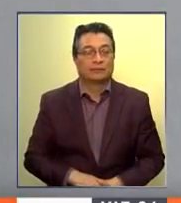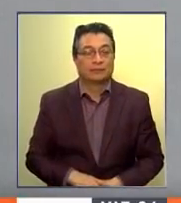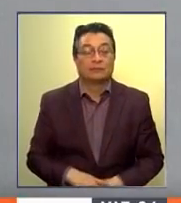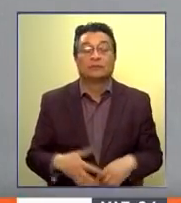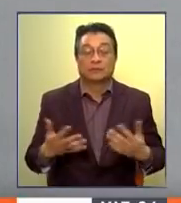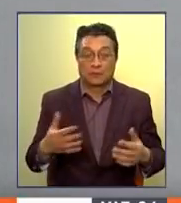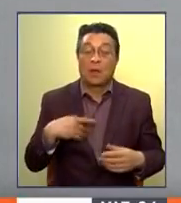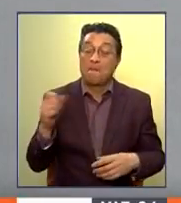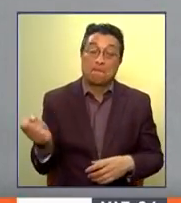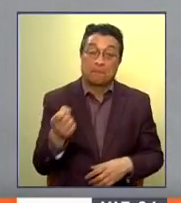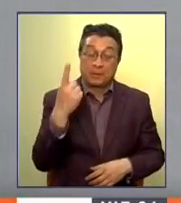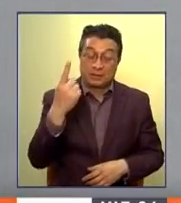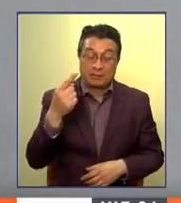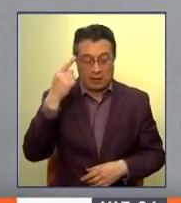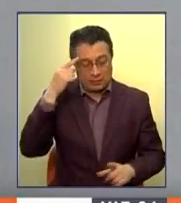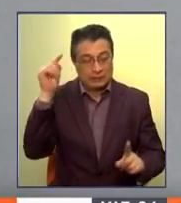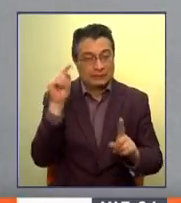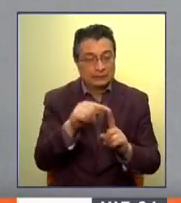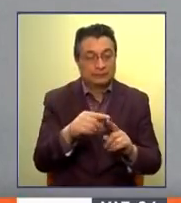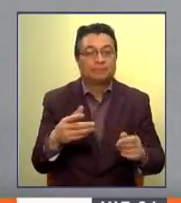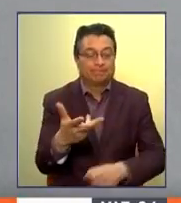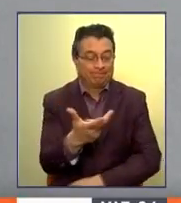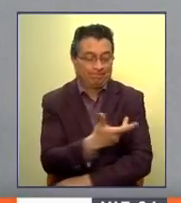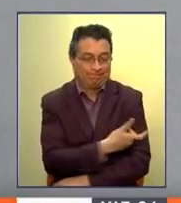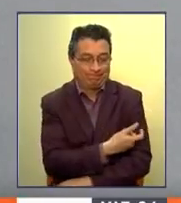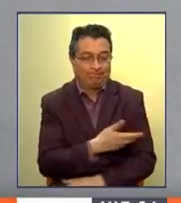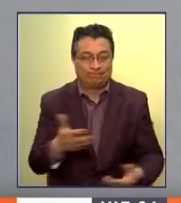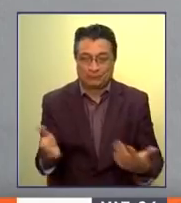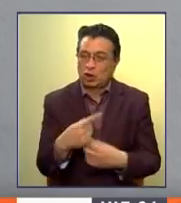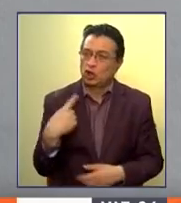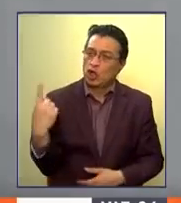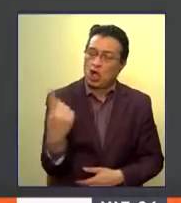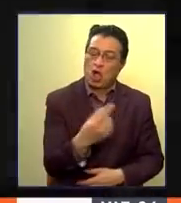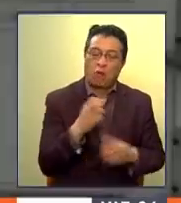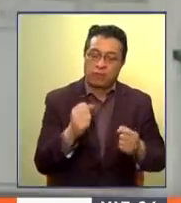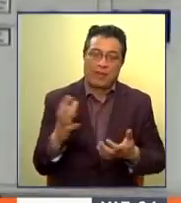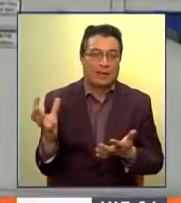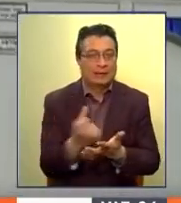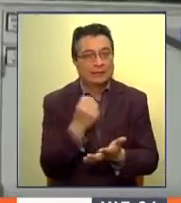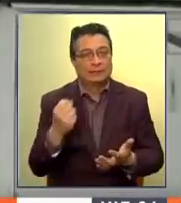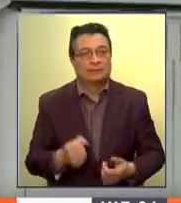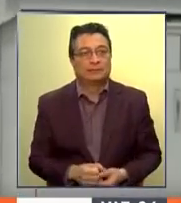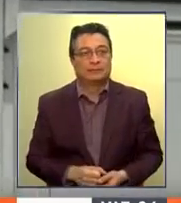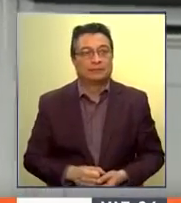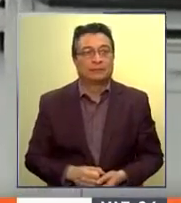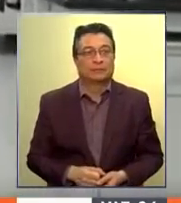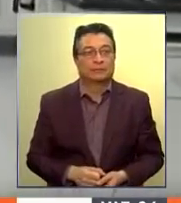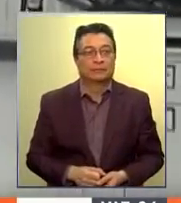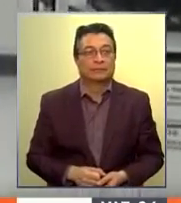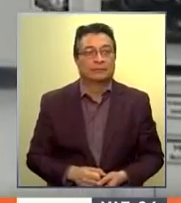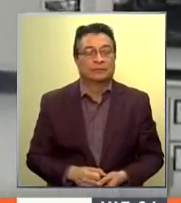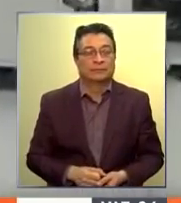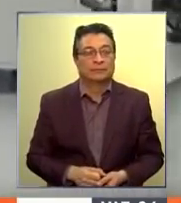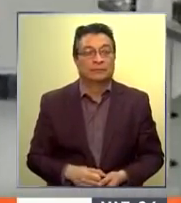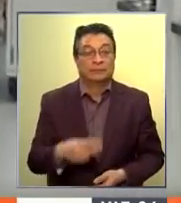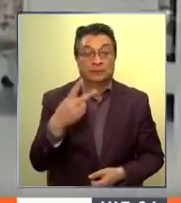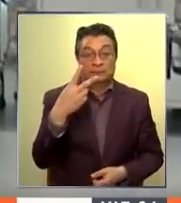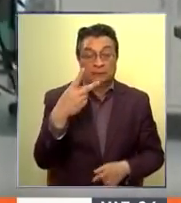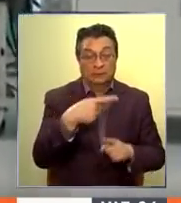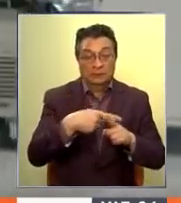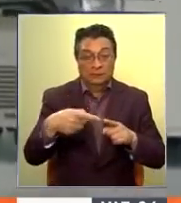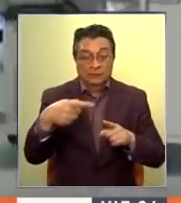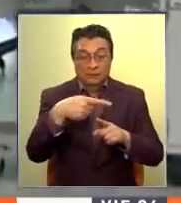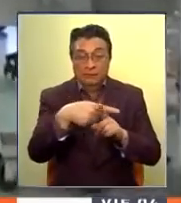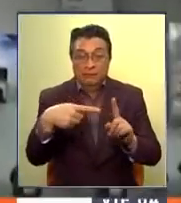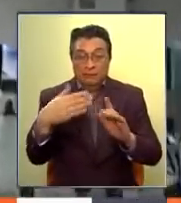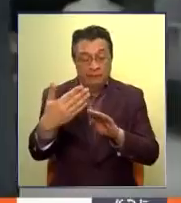principal motivación es ayudar a sacar esta vacuna para que todos podamos tenerla. Dos semanas y media antes,